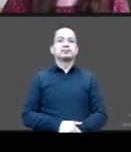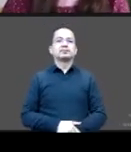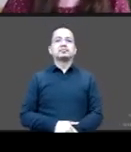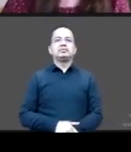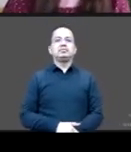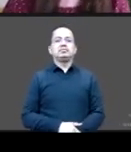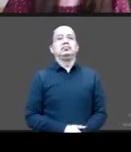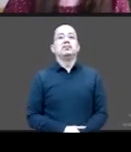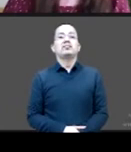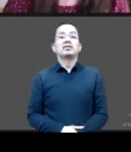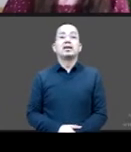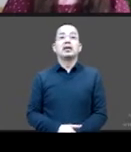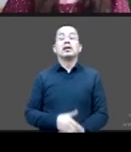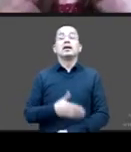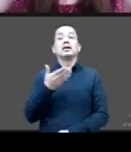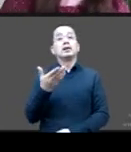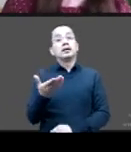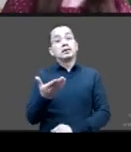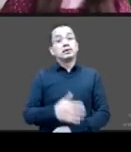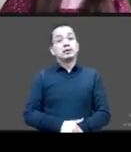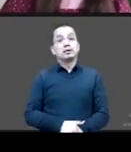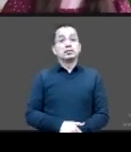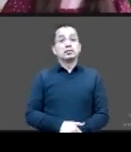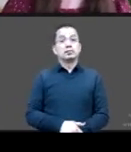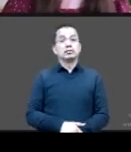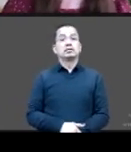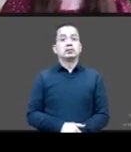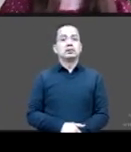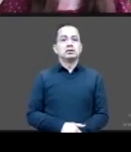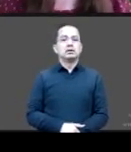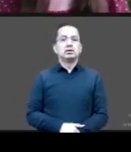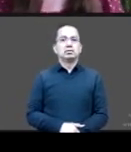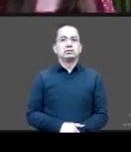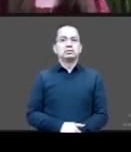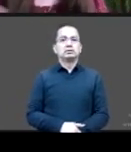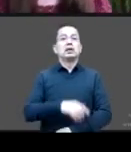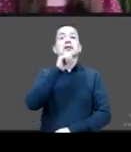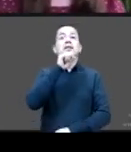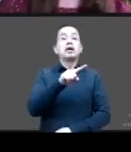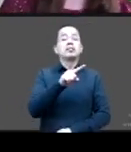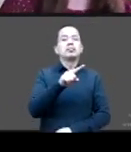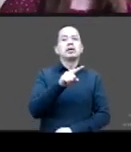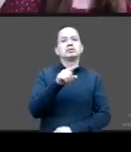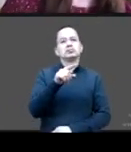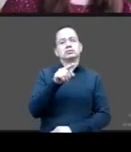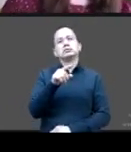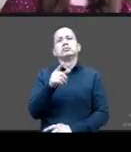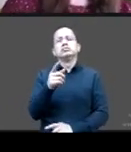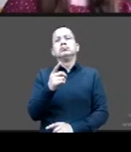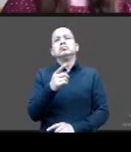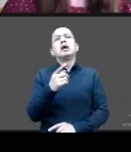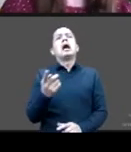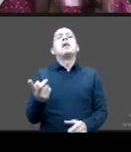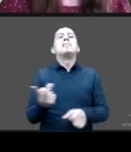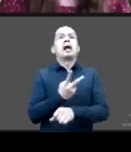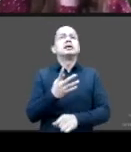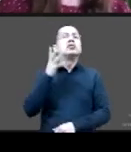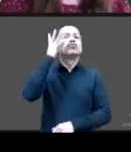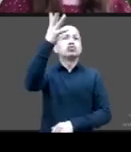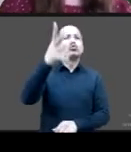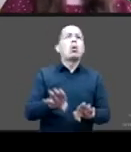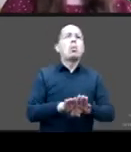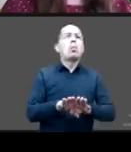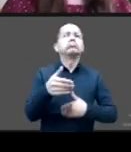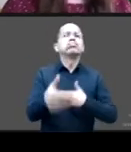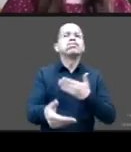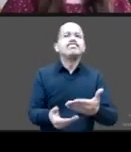en el caso digamos ya como viendo un poco más la perspectiva hacia futuro en esta dimensión